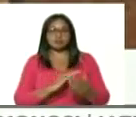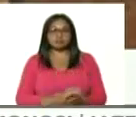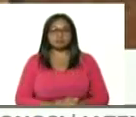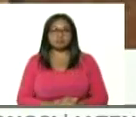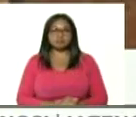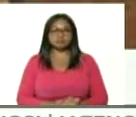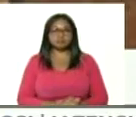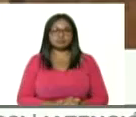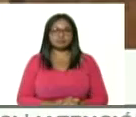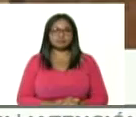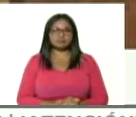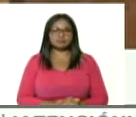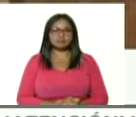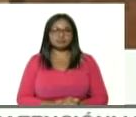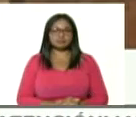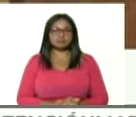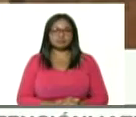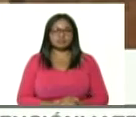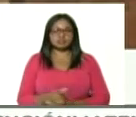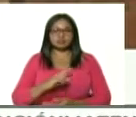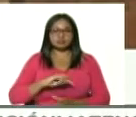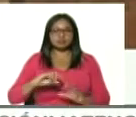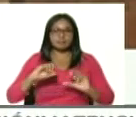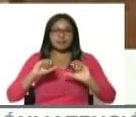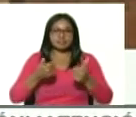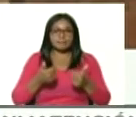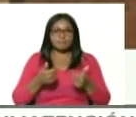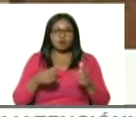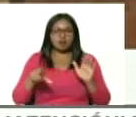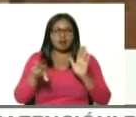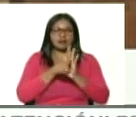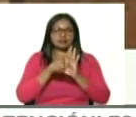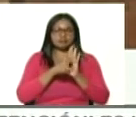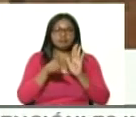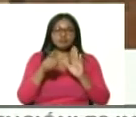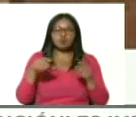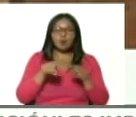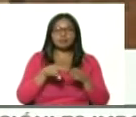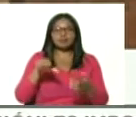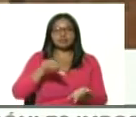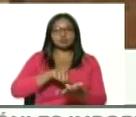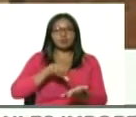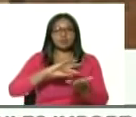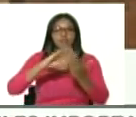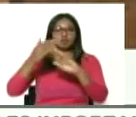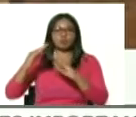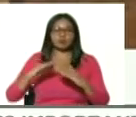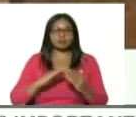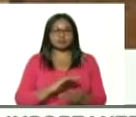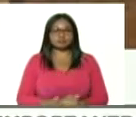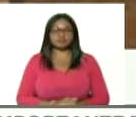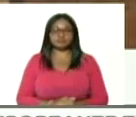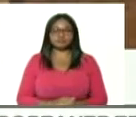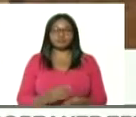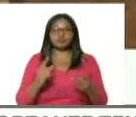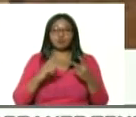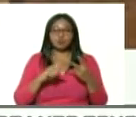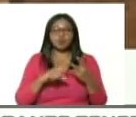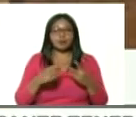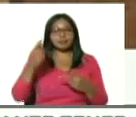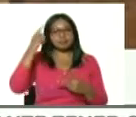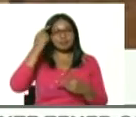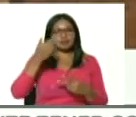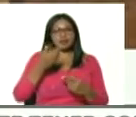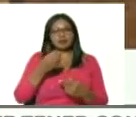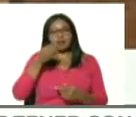y arranquemos en el establecimiento legal de las ciudades comunales. Y dos, el día en que el